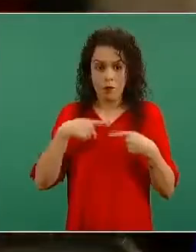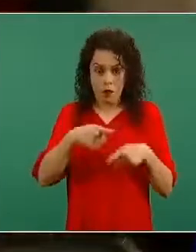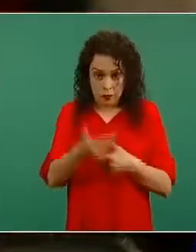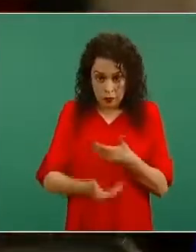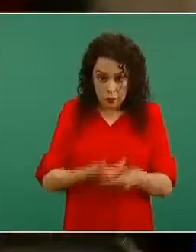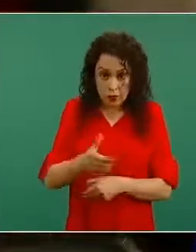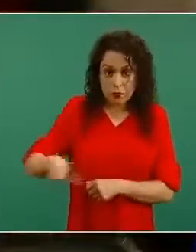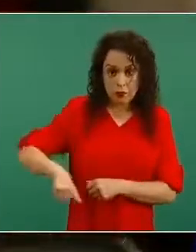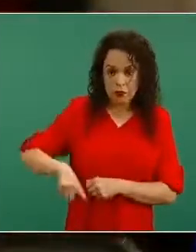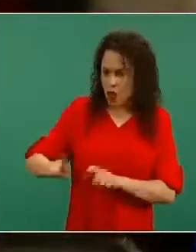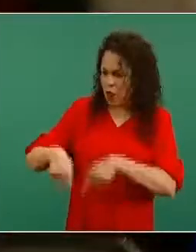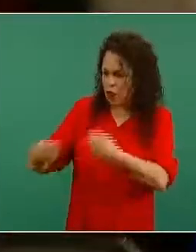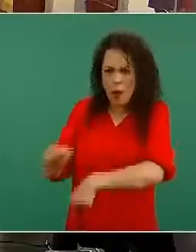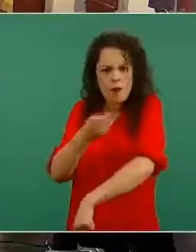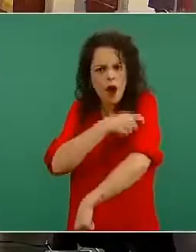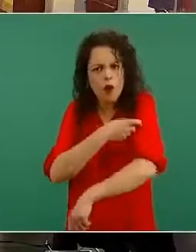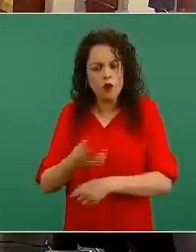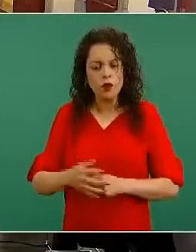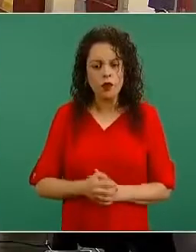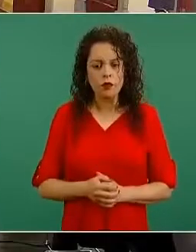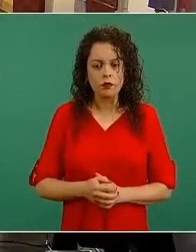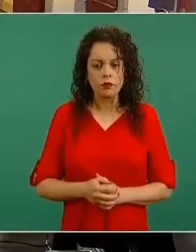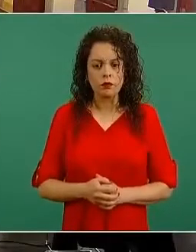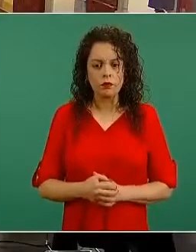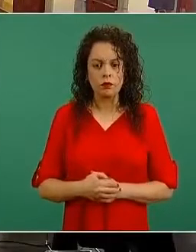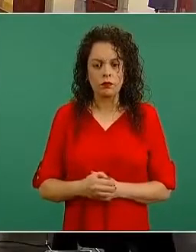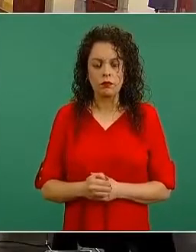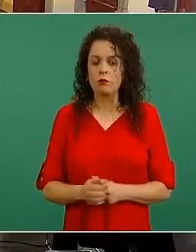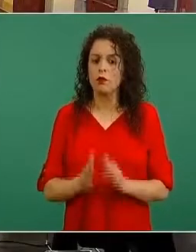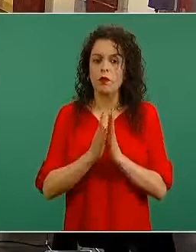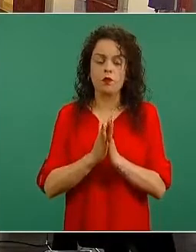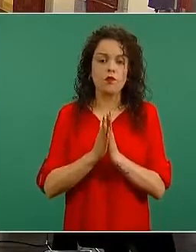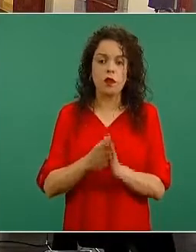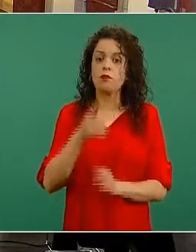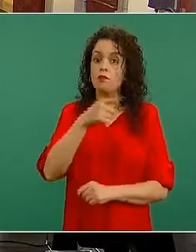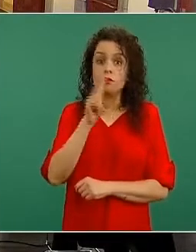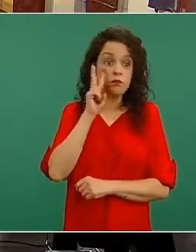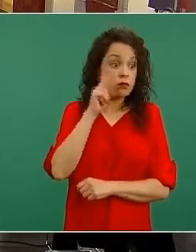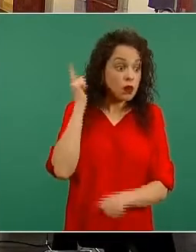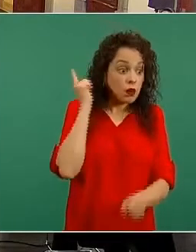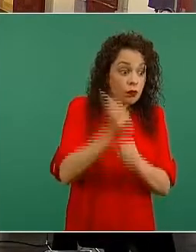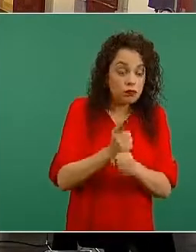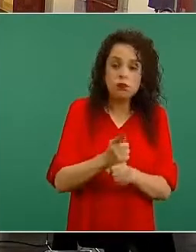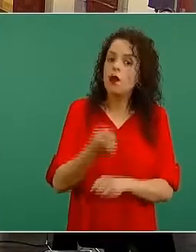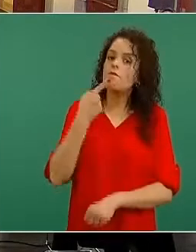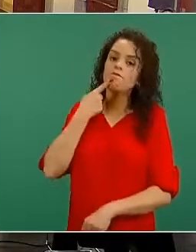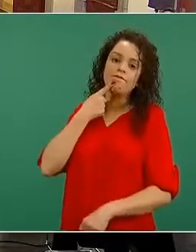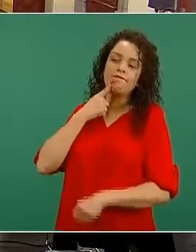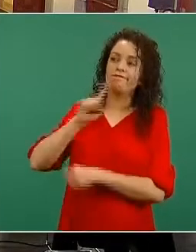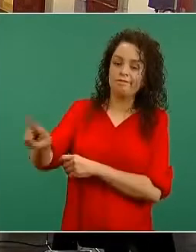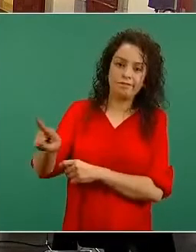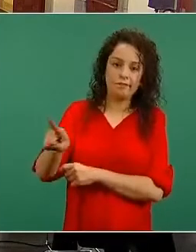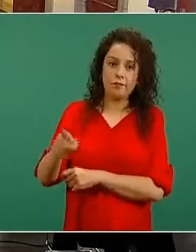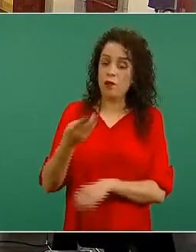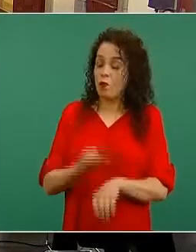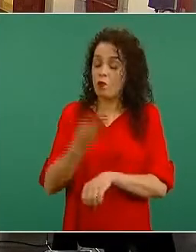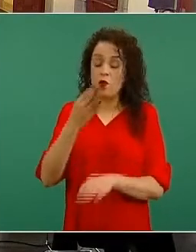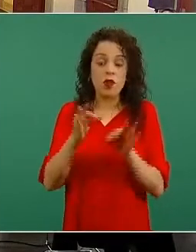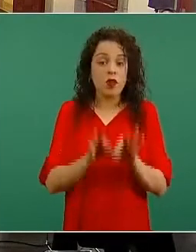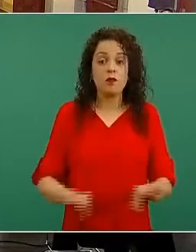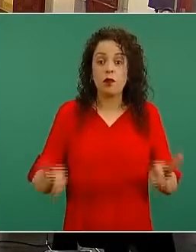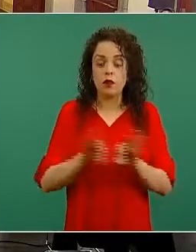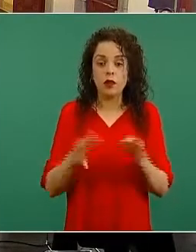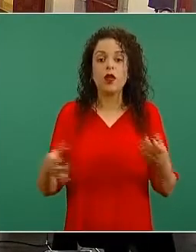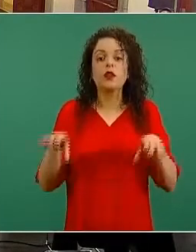Nación. Que lo denuncien. Quien quiera que vea esto, que lo denuncie. Muy importante. ¿Cómo se